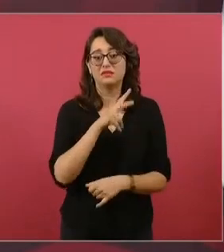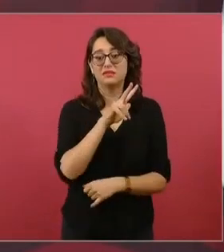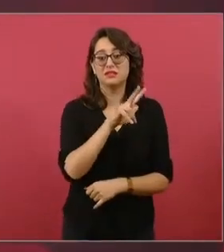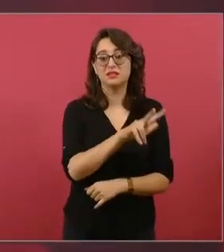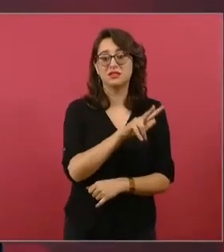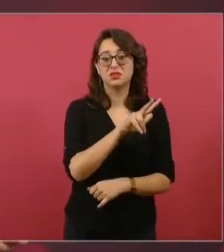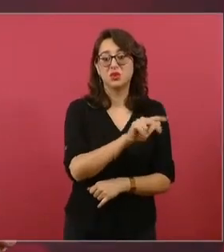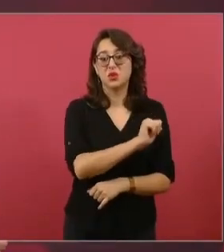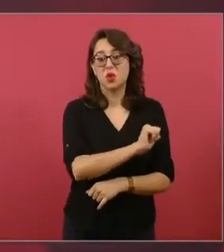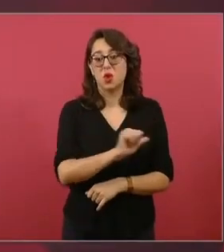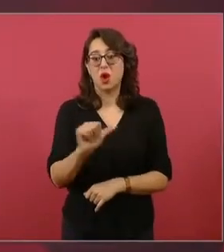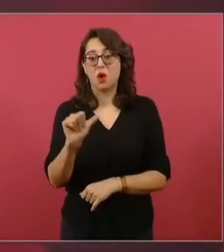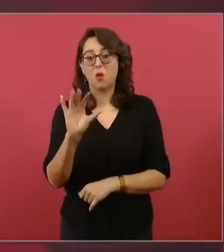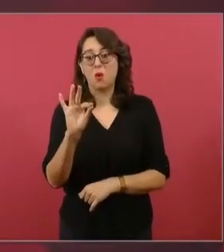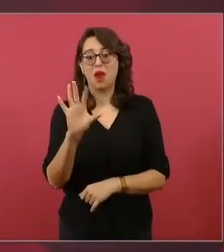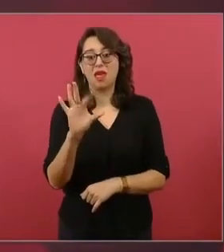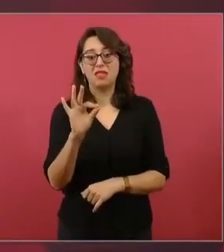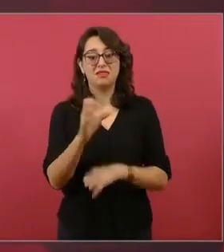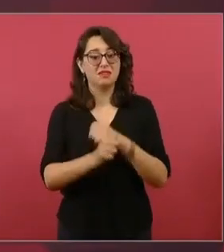o sea, jóvenes.